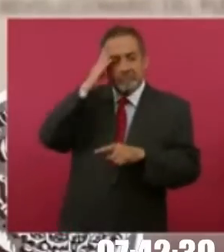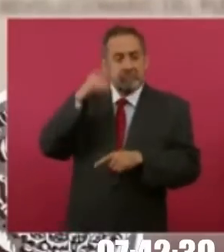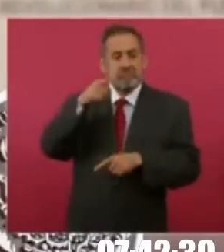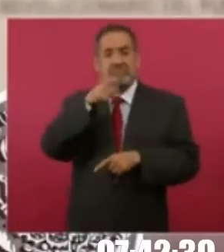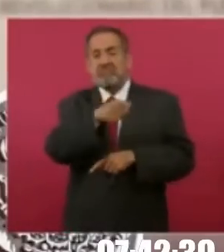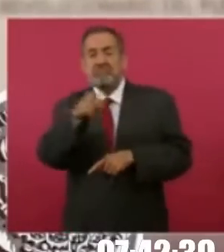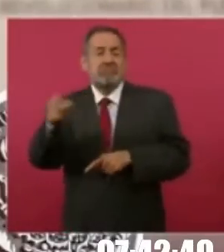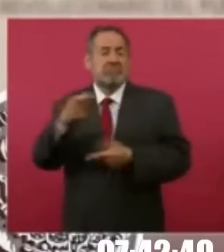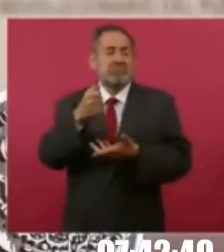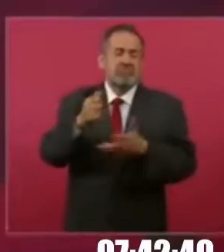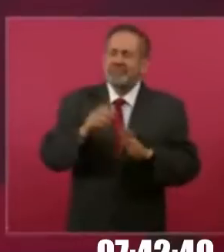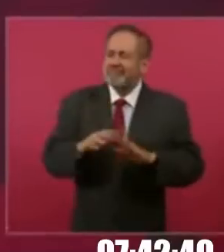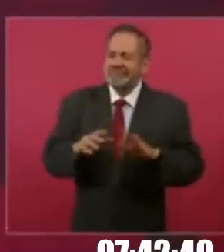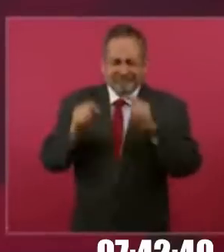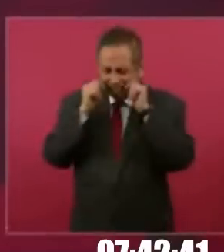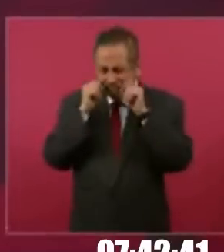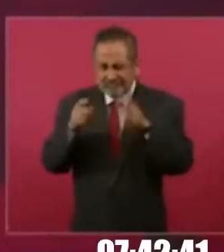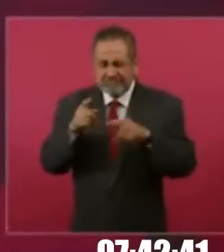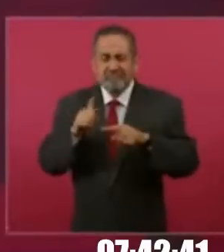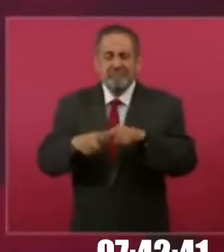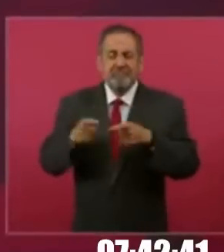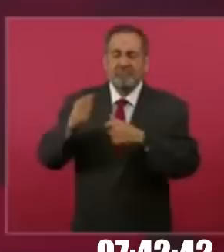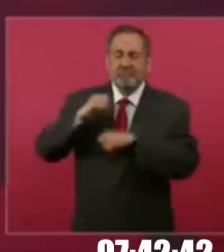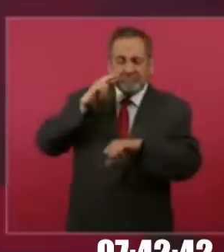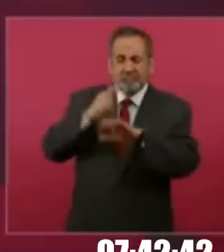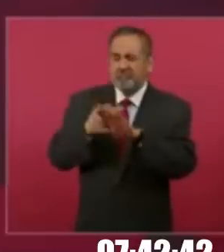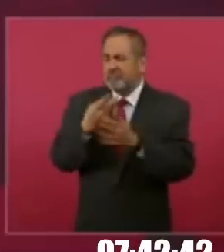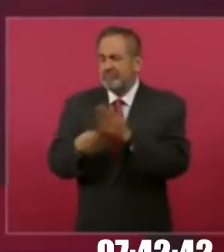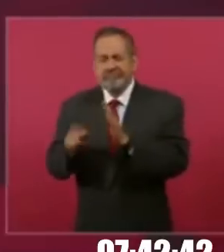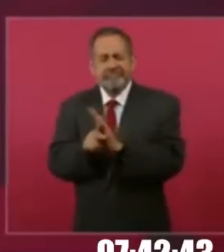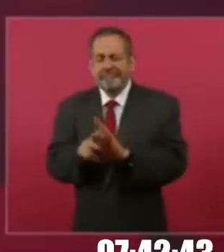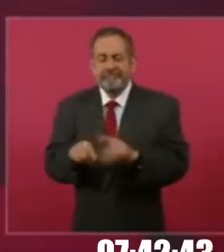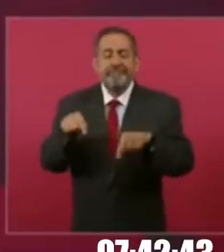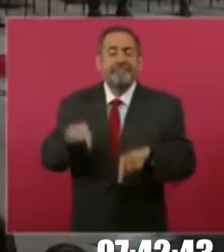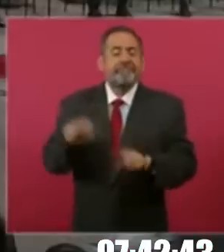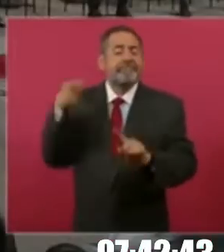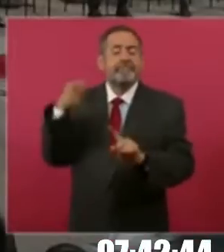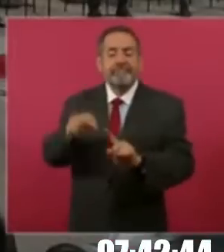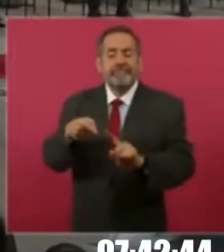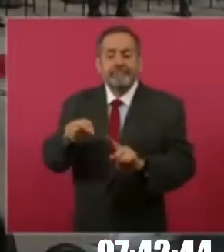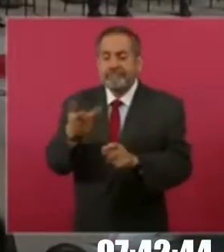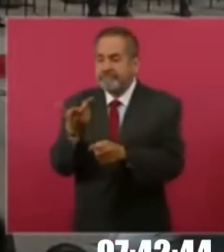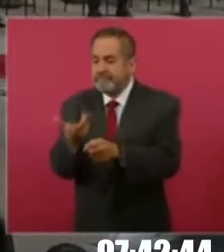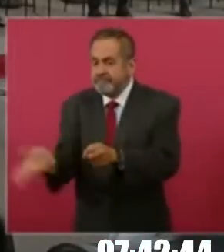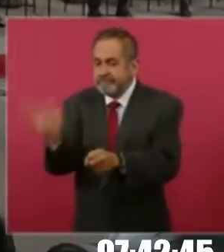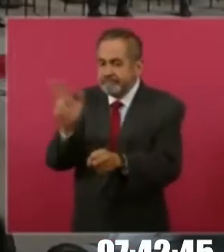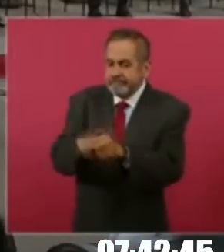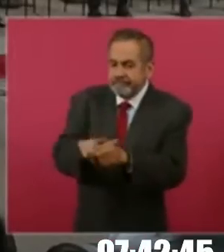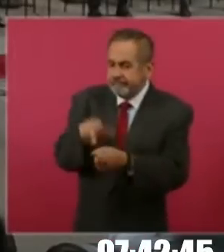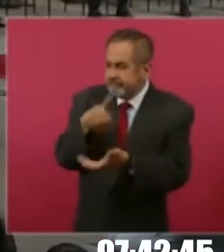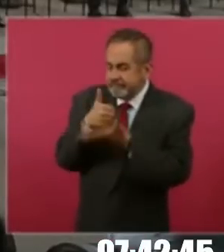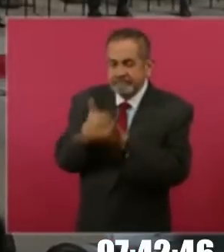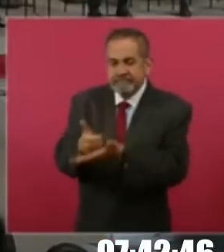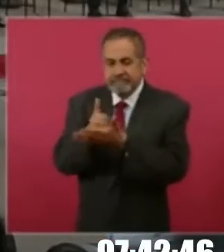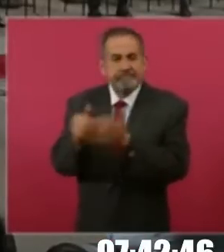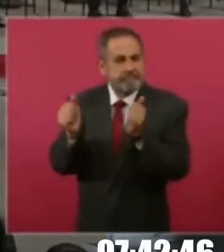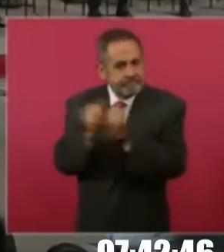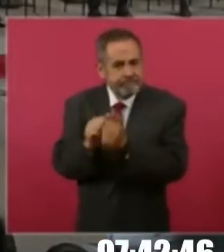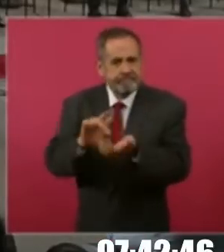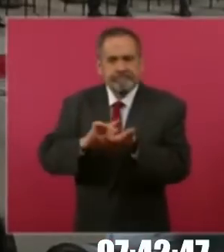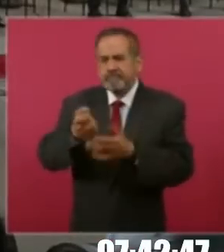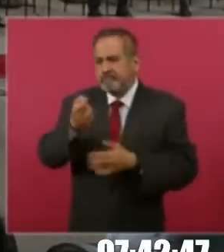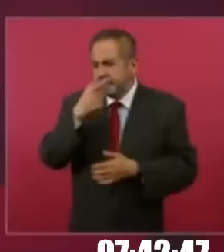o cual presupuesto y Quién controla tales plazas aquí se trata de que los hospitales y centros de salud tengan medicamentos